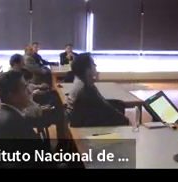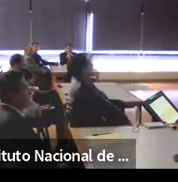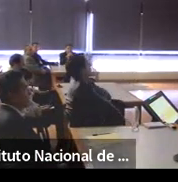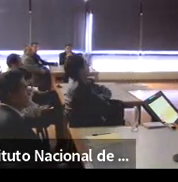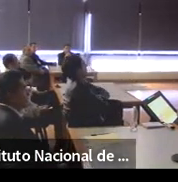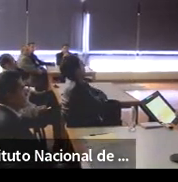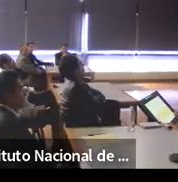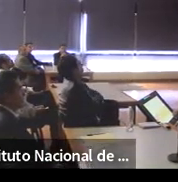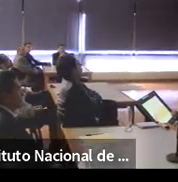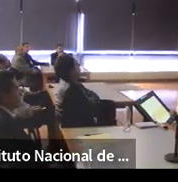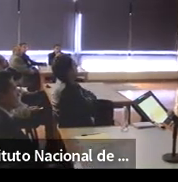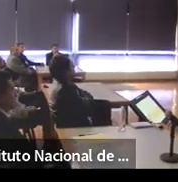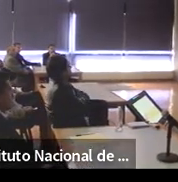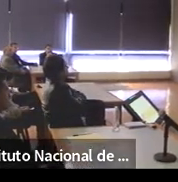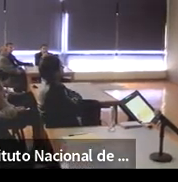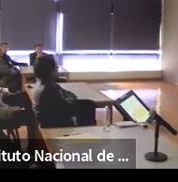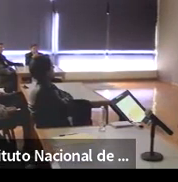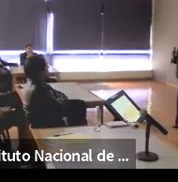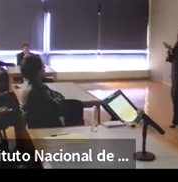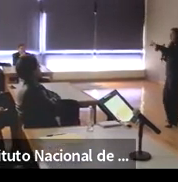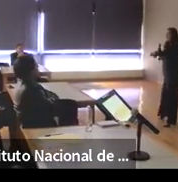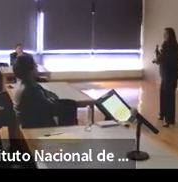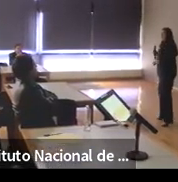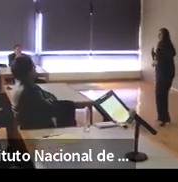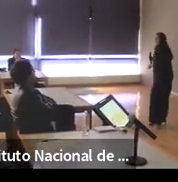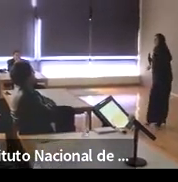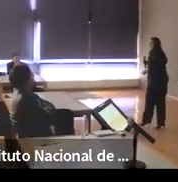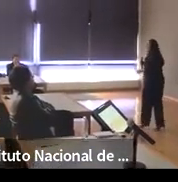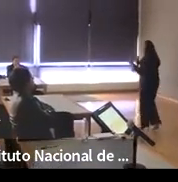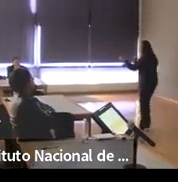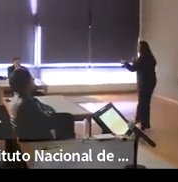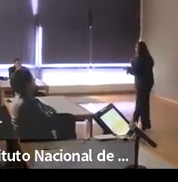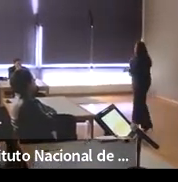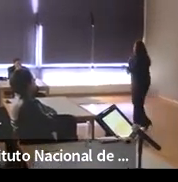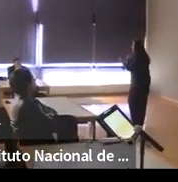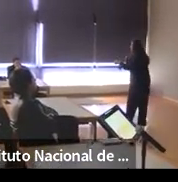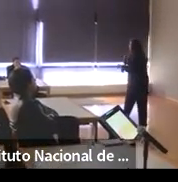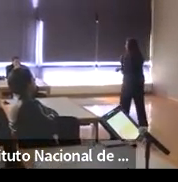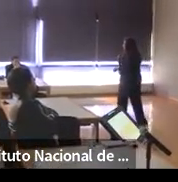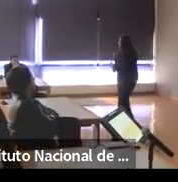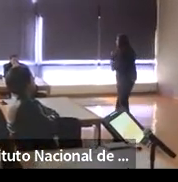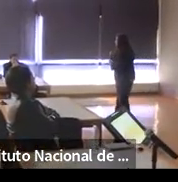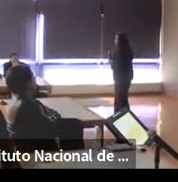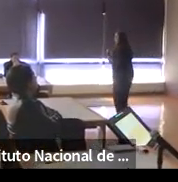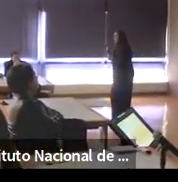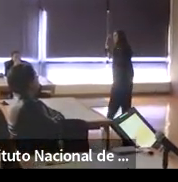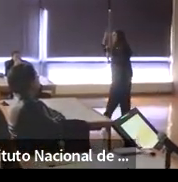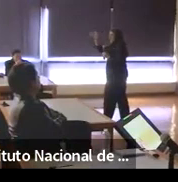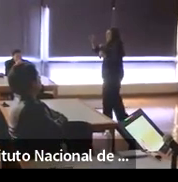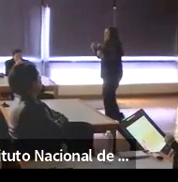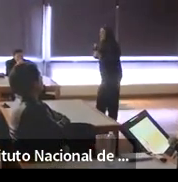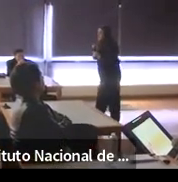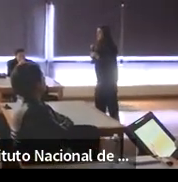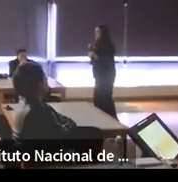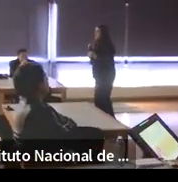tiene que ver con la negociación y es la negociación con tu organización qué decides hacer todos los días cuál